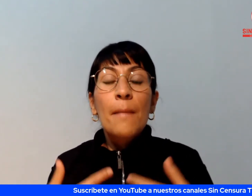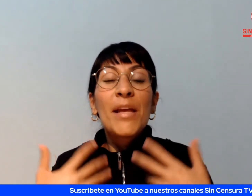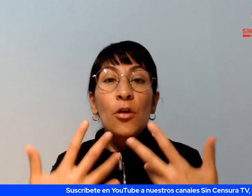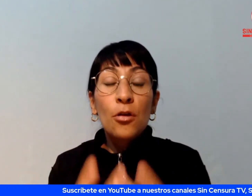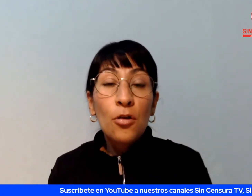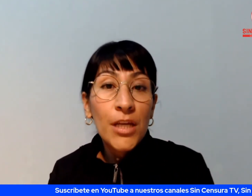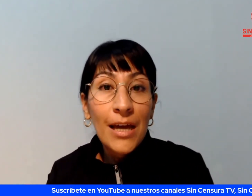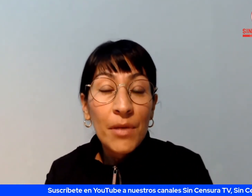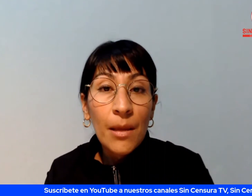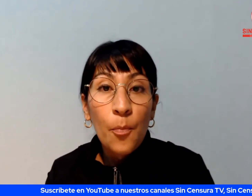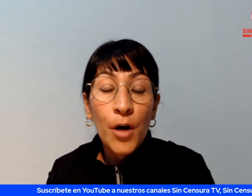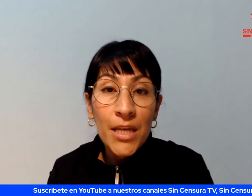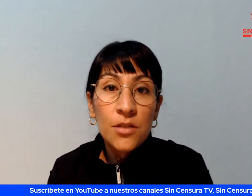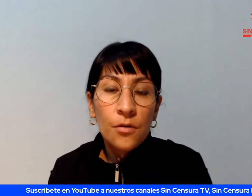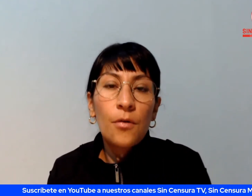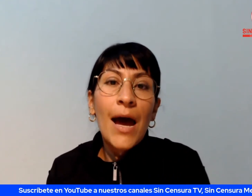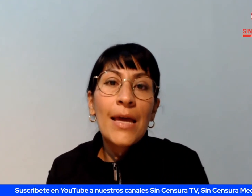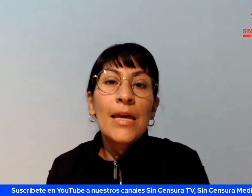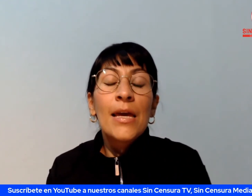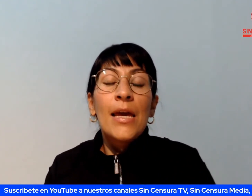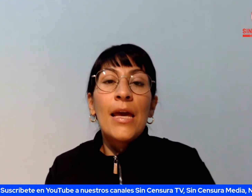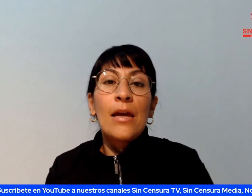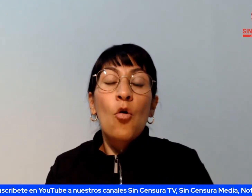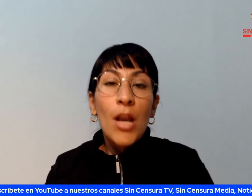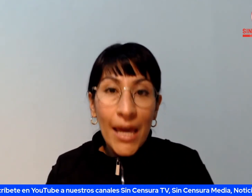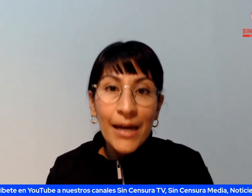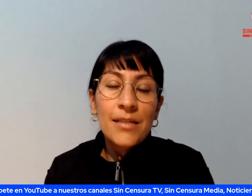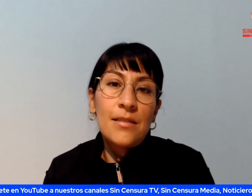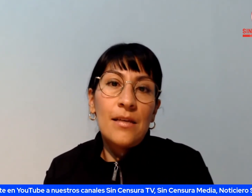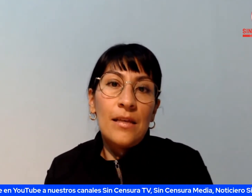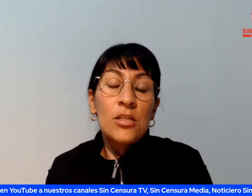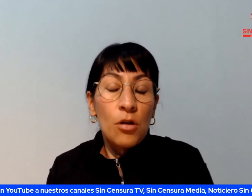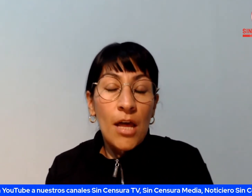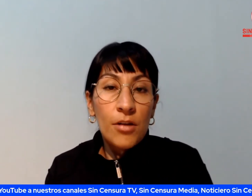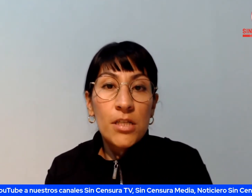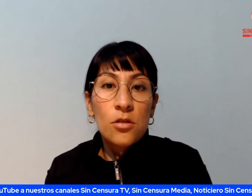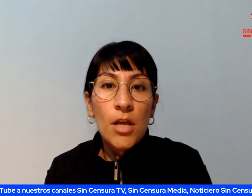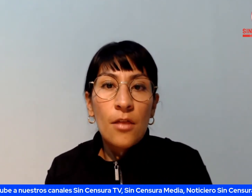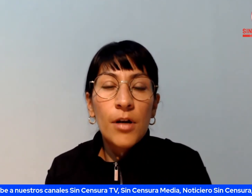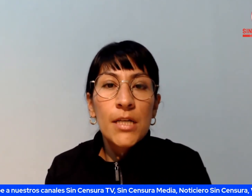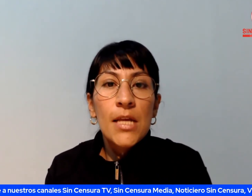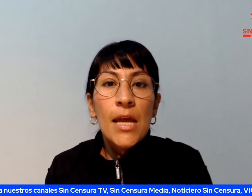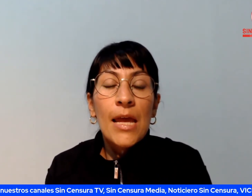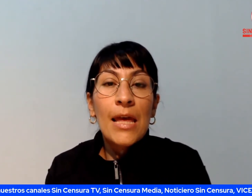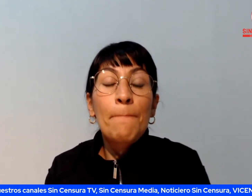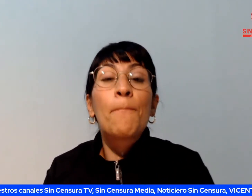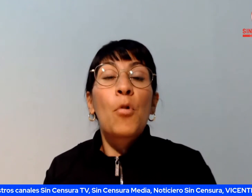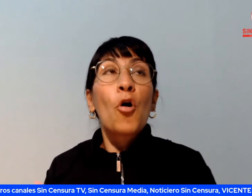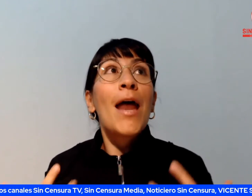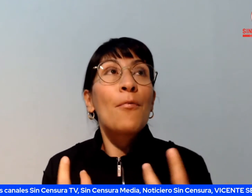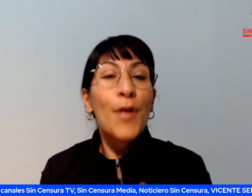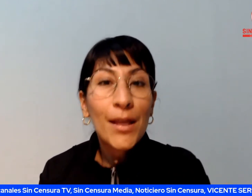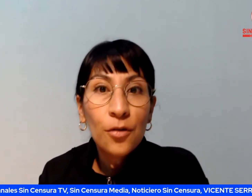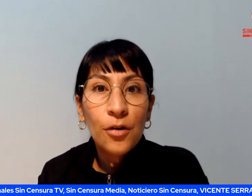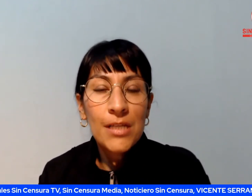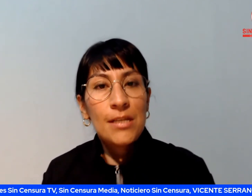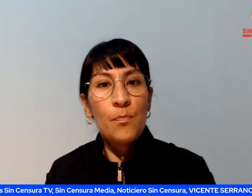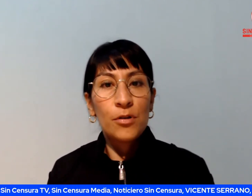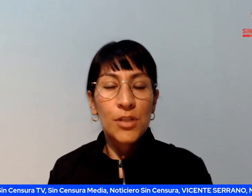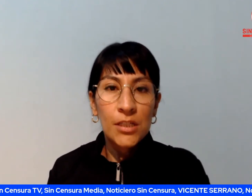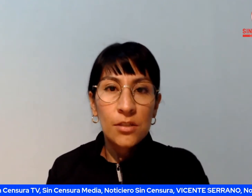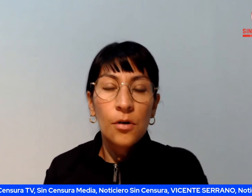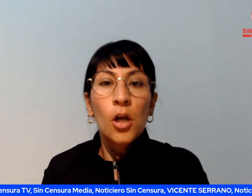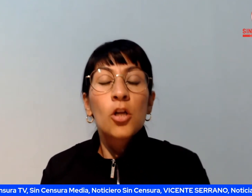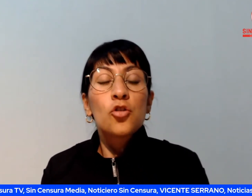complicado. Metodológicamente, por eso hay colegas, historiadores, historiadoras, colaborando con